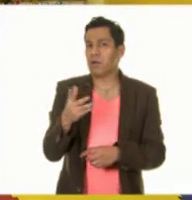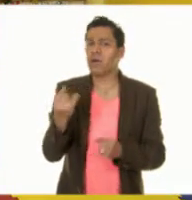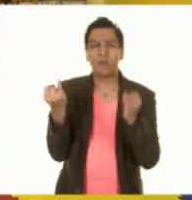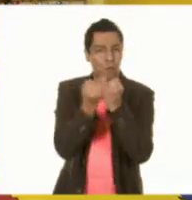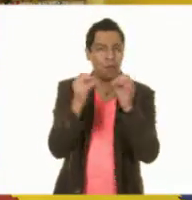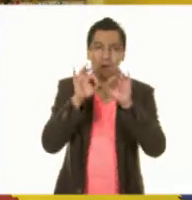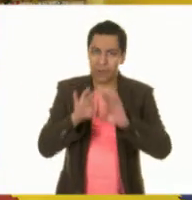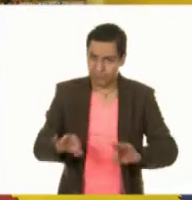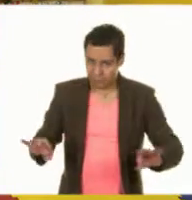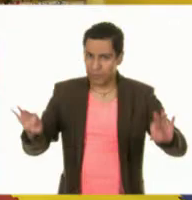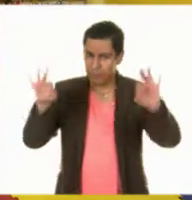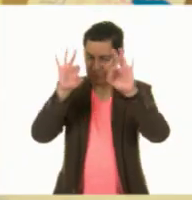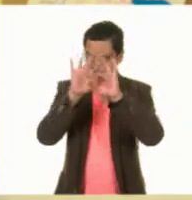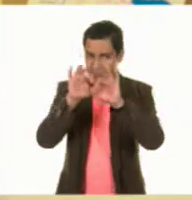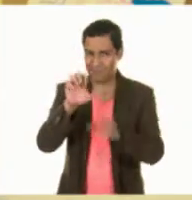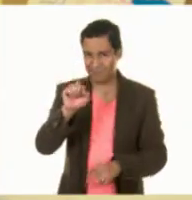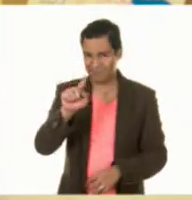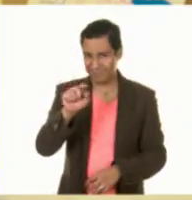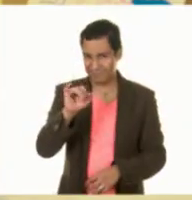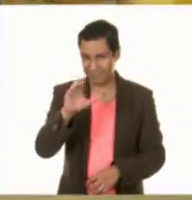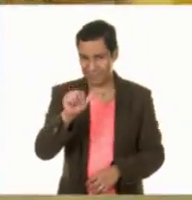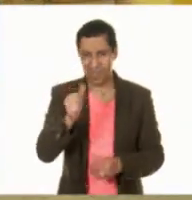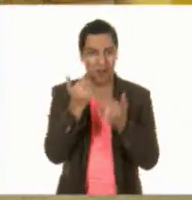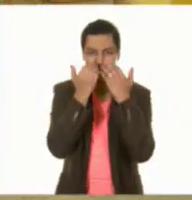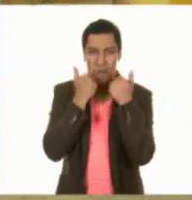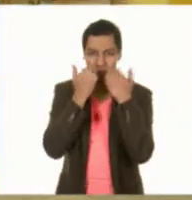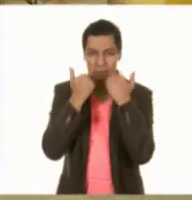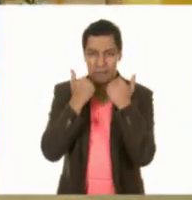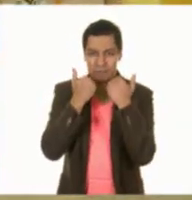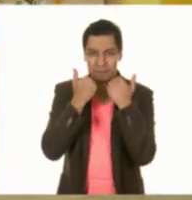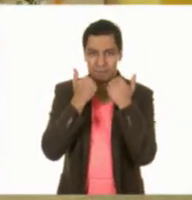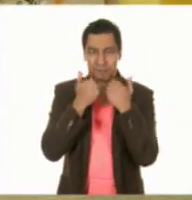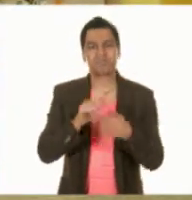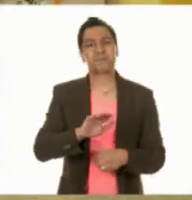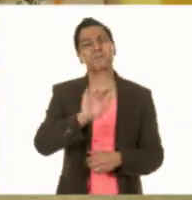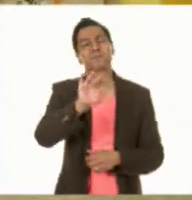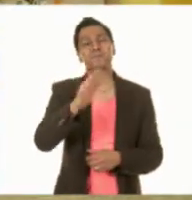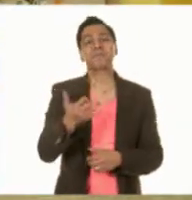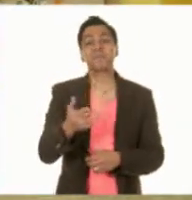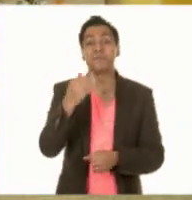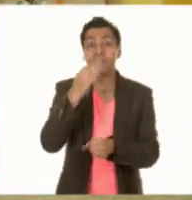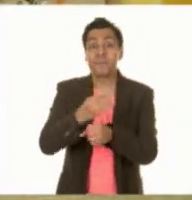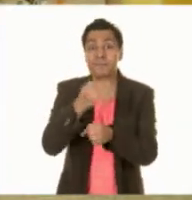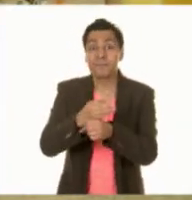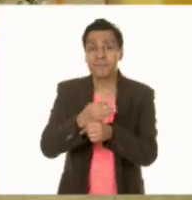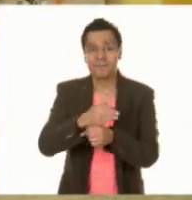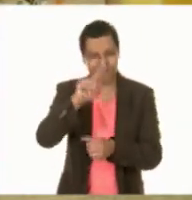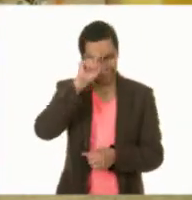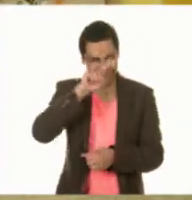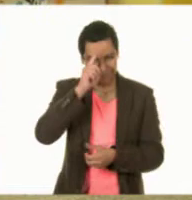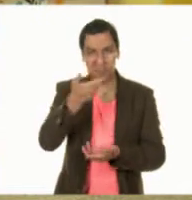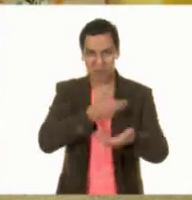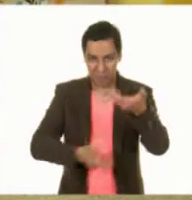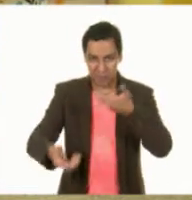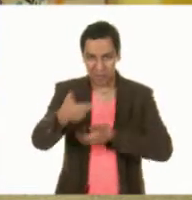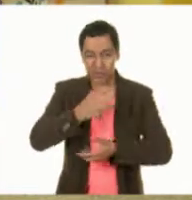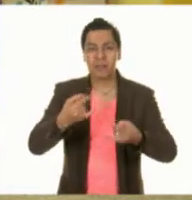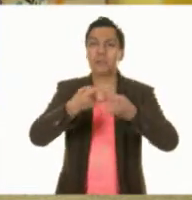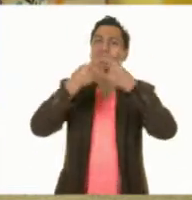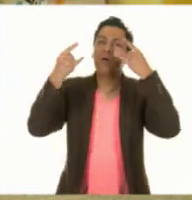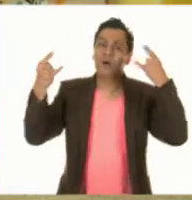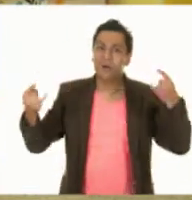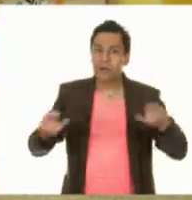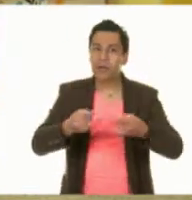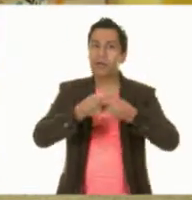Adriana. ¿Y qué crees? ¿Vamos a jugar otra vez? No exactamente. Más bien te quería compartir que los cuentos